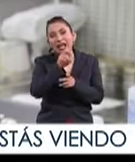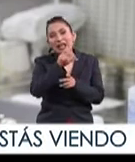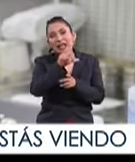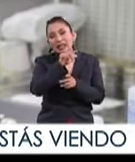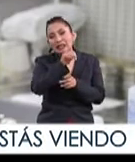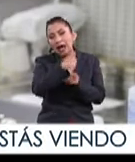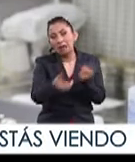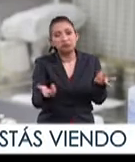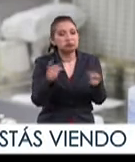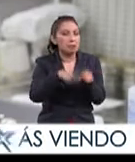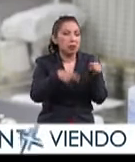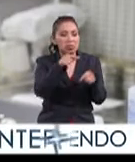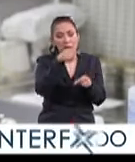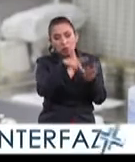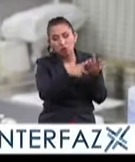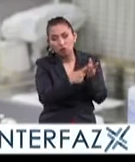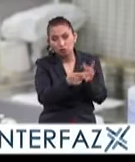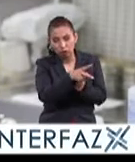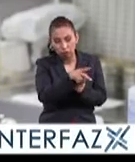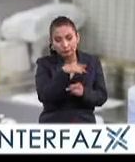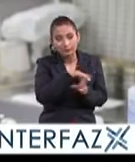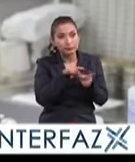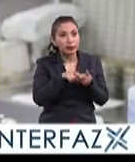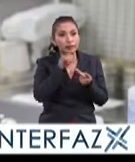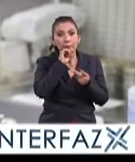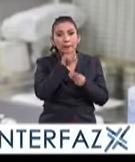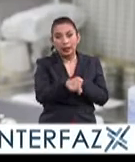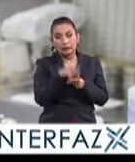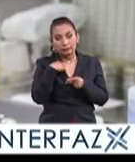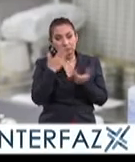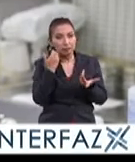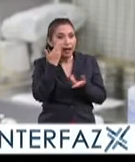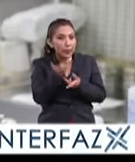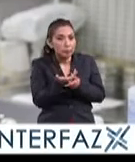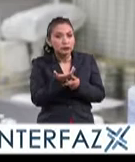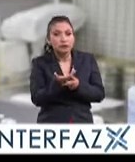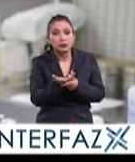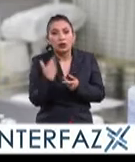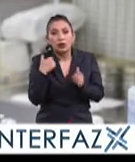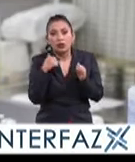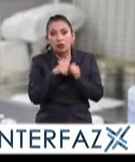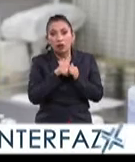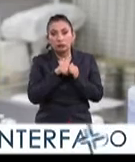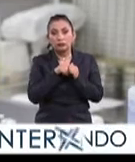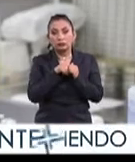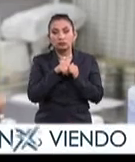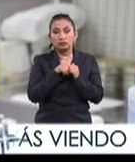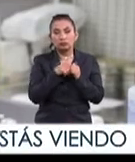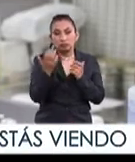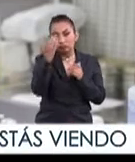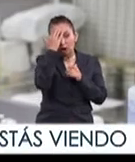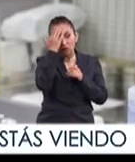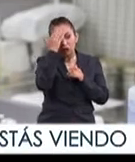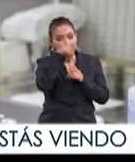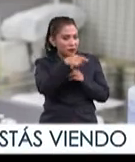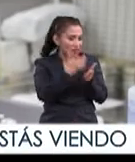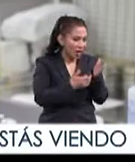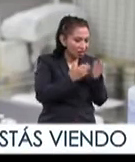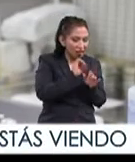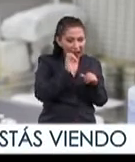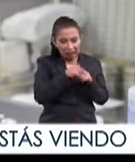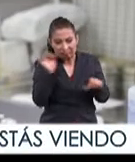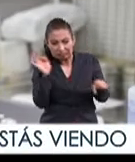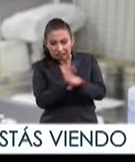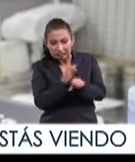etcétera. Entonces, en base a ese tipo de productos, también lo que se busca es que a través de conocer las vulnerabilidades